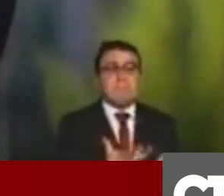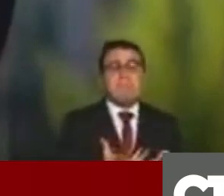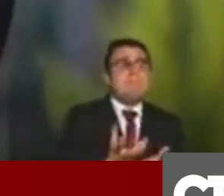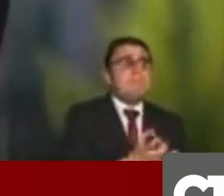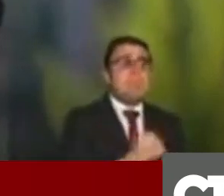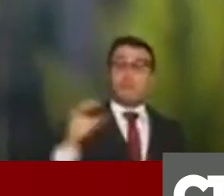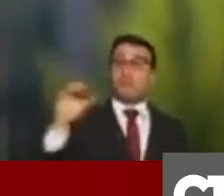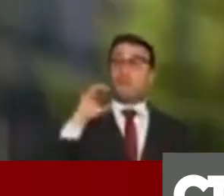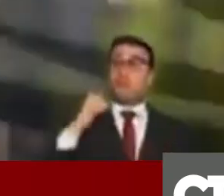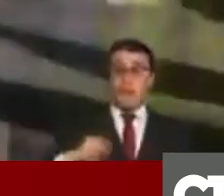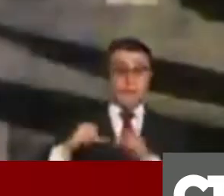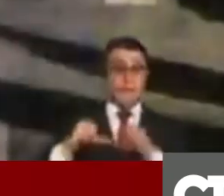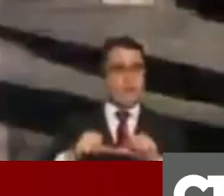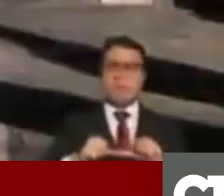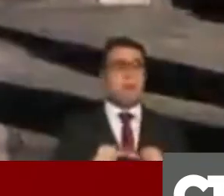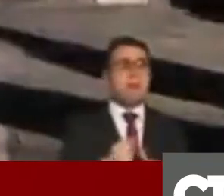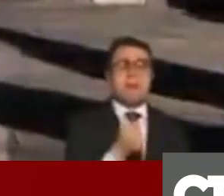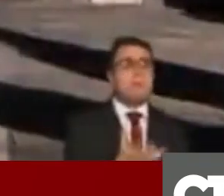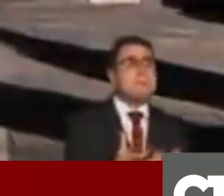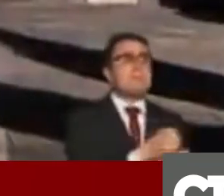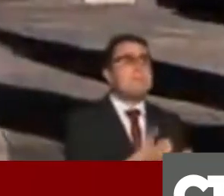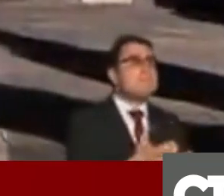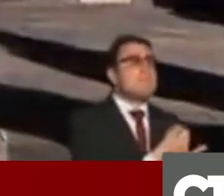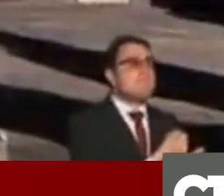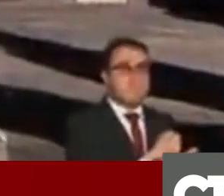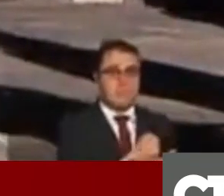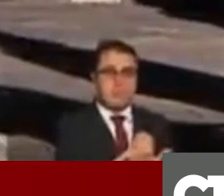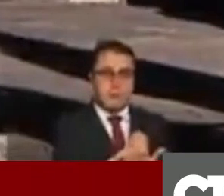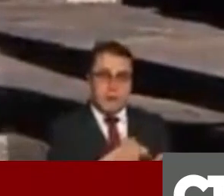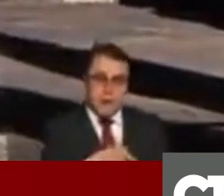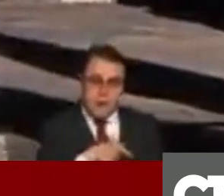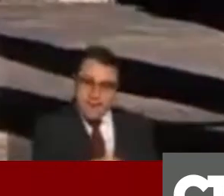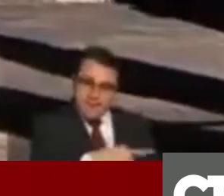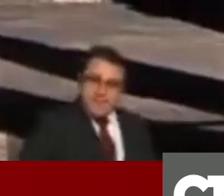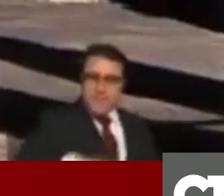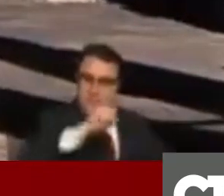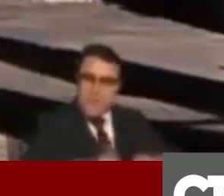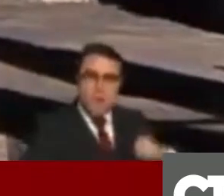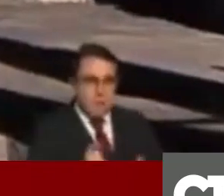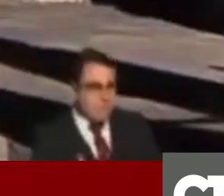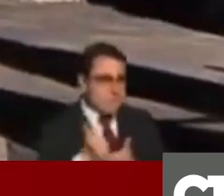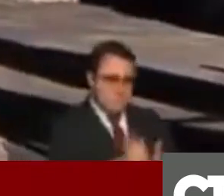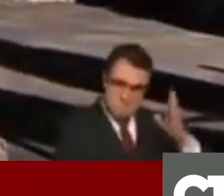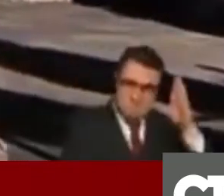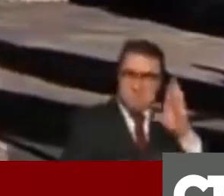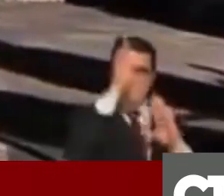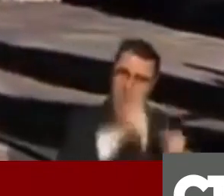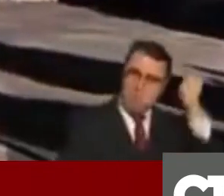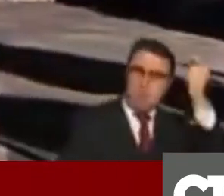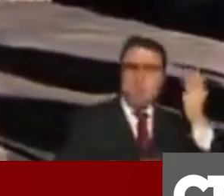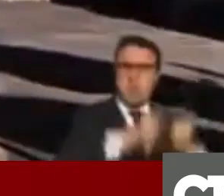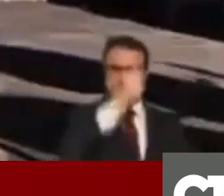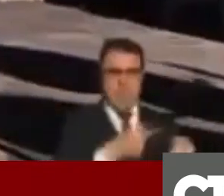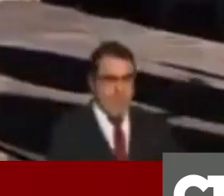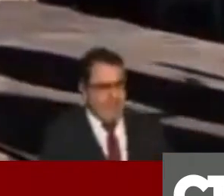es ahí donde creemos que podemos construir una potencialidad económica de Colombia Si